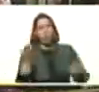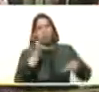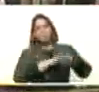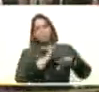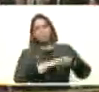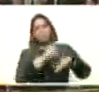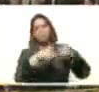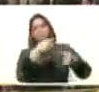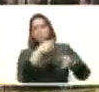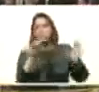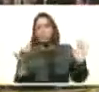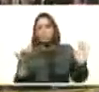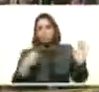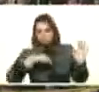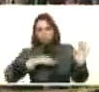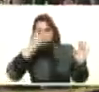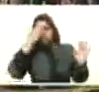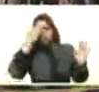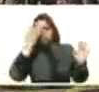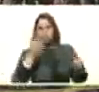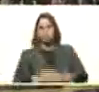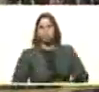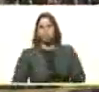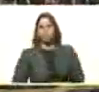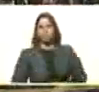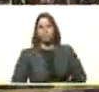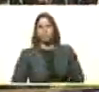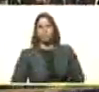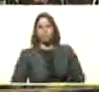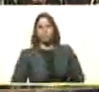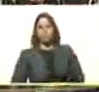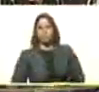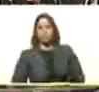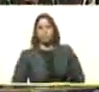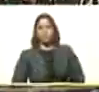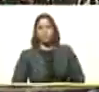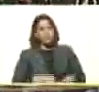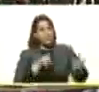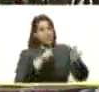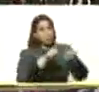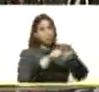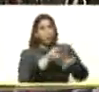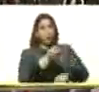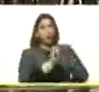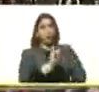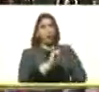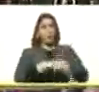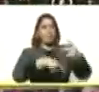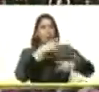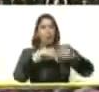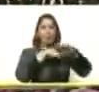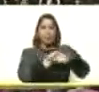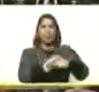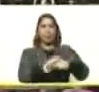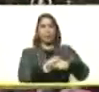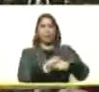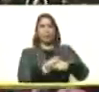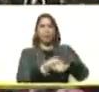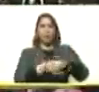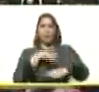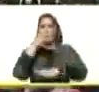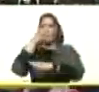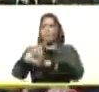ocurrir. Sabíamos lo que iba a ocurrir, y tal como estaba en los planes, fue y se